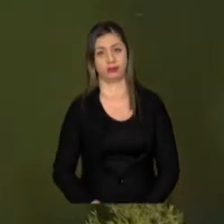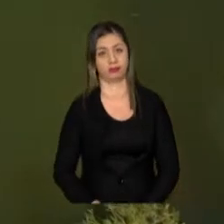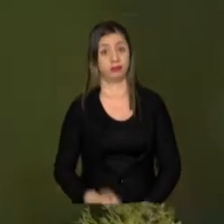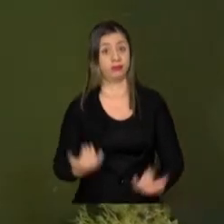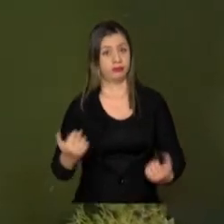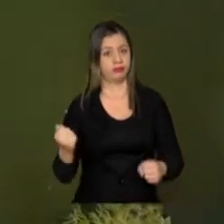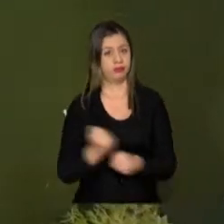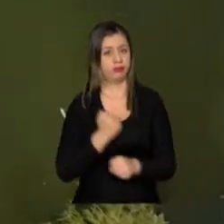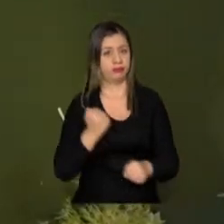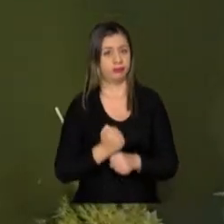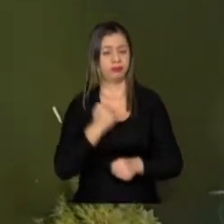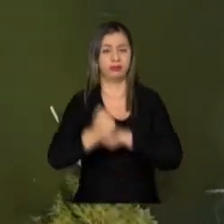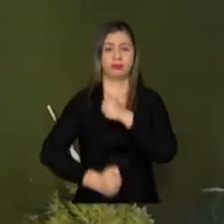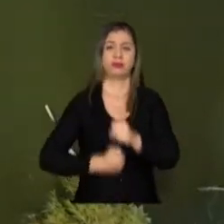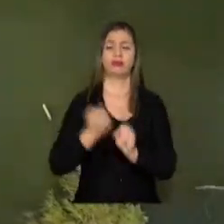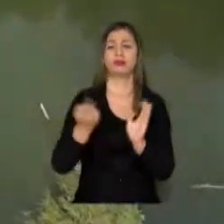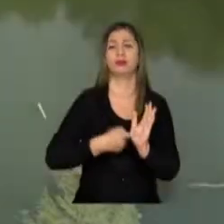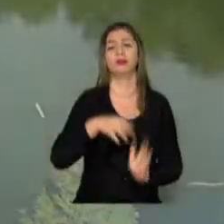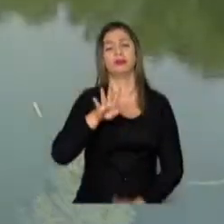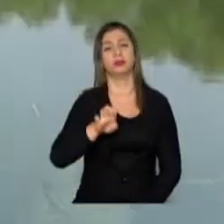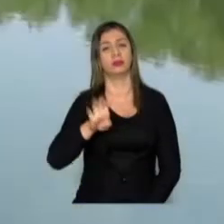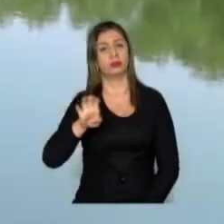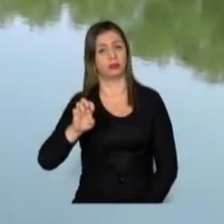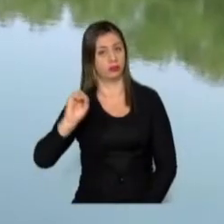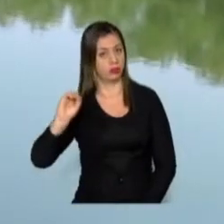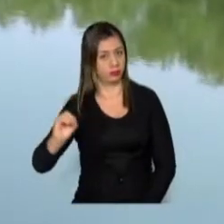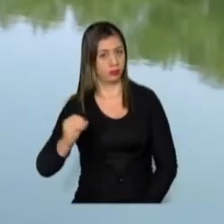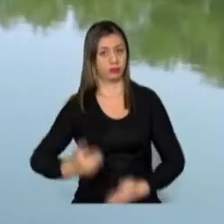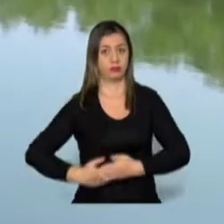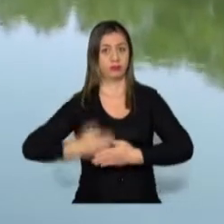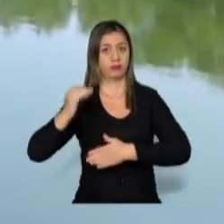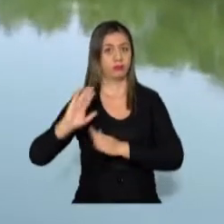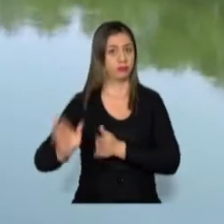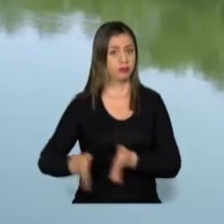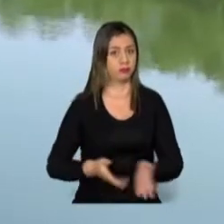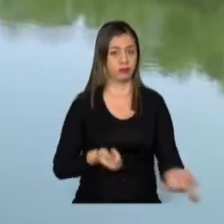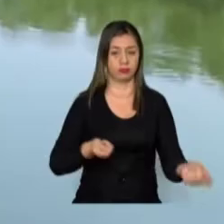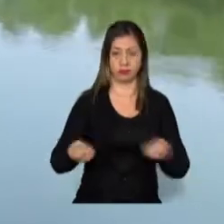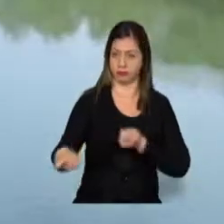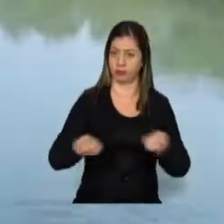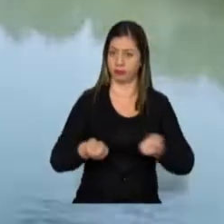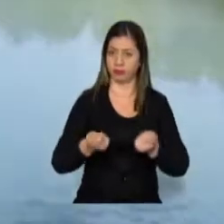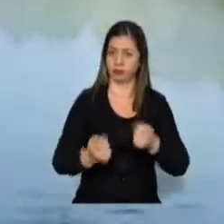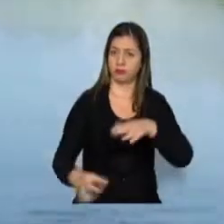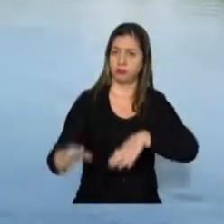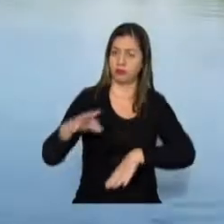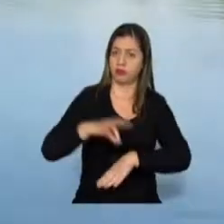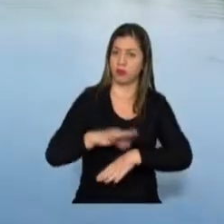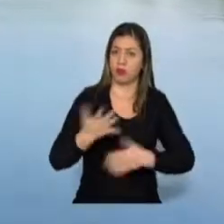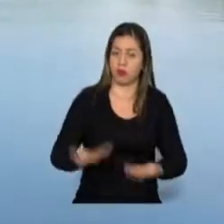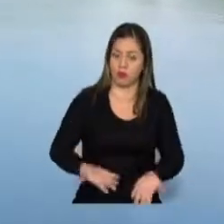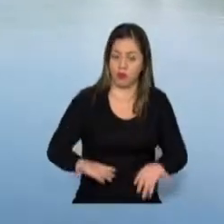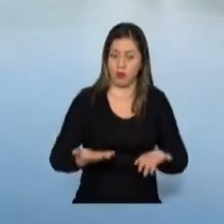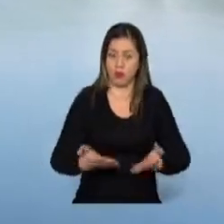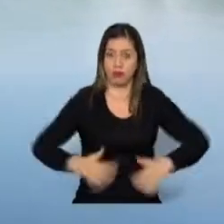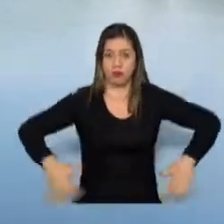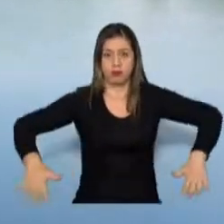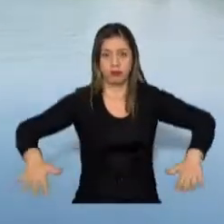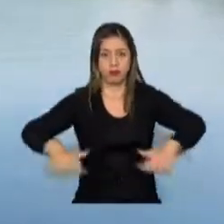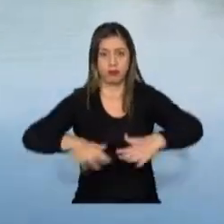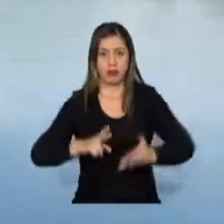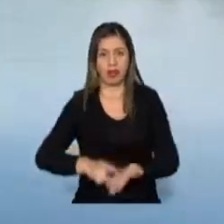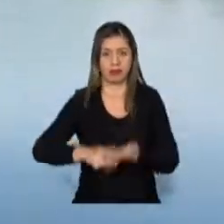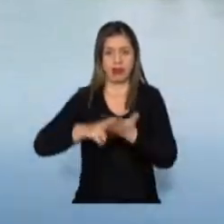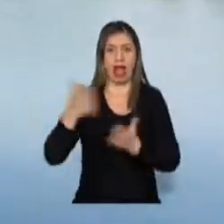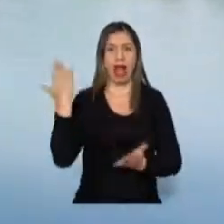aquí arrancó a finales del año 90 cuando se inicia la formulación del plan de manejo con la Fundación Entorno, buscando rescatar a este humedal de un estado